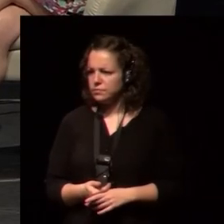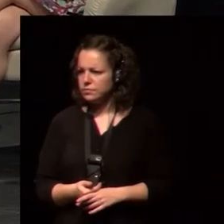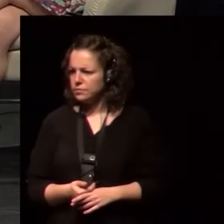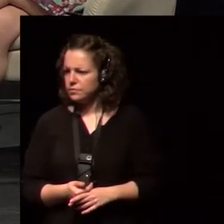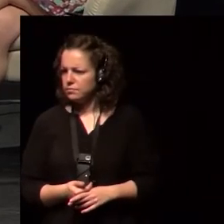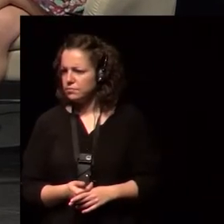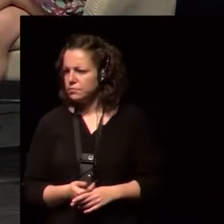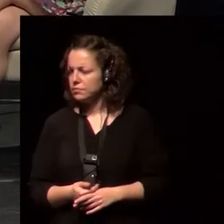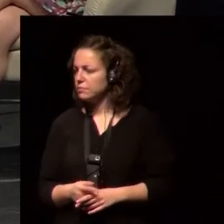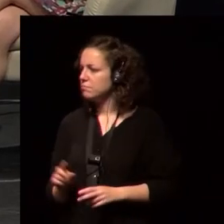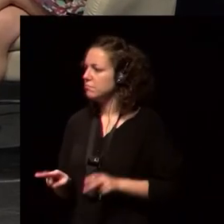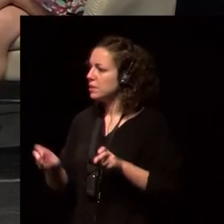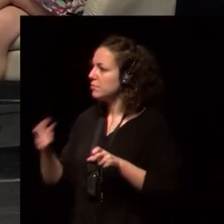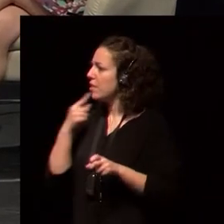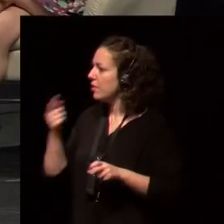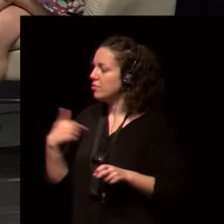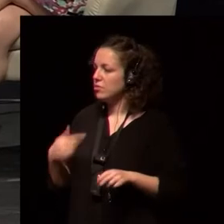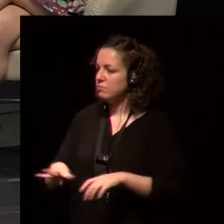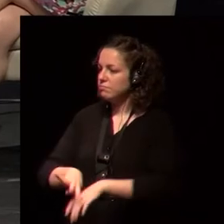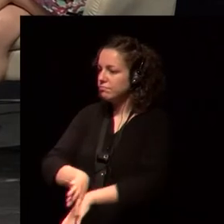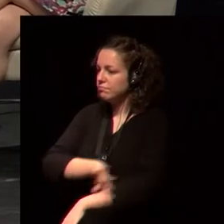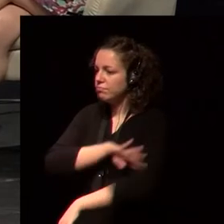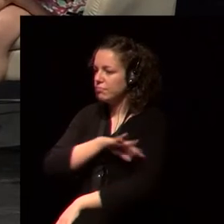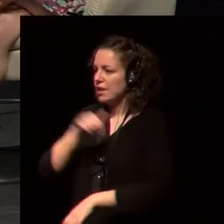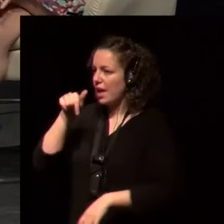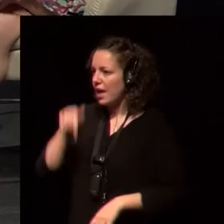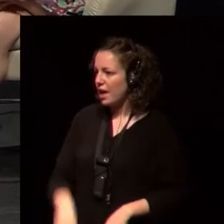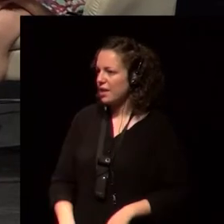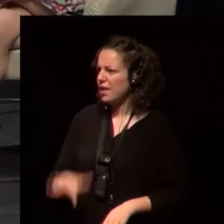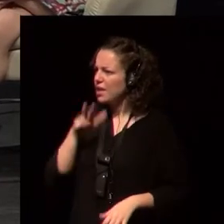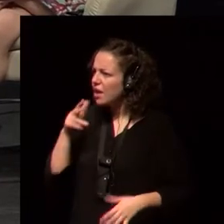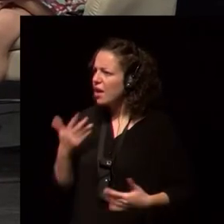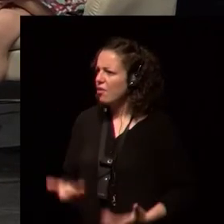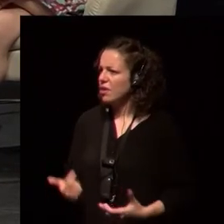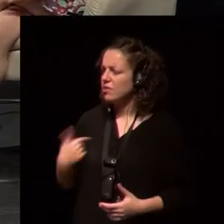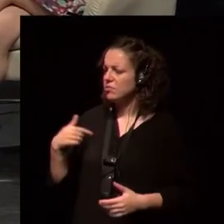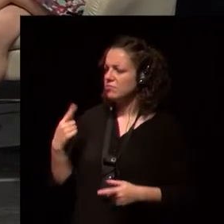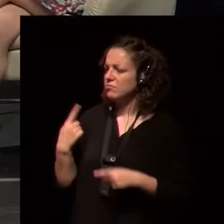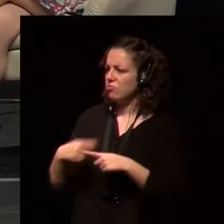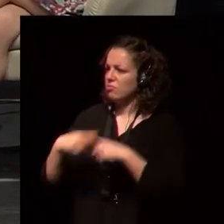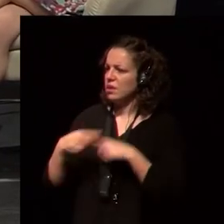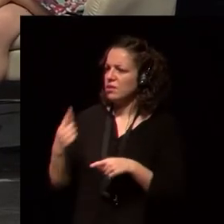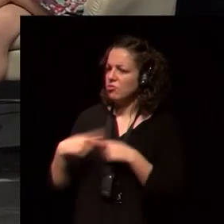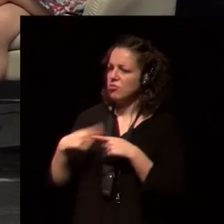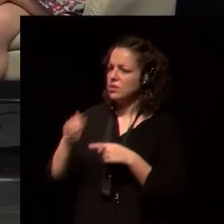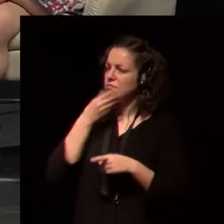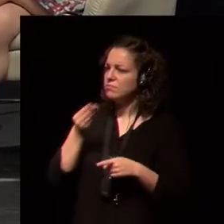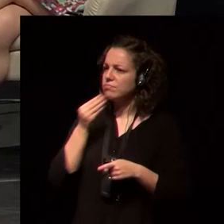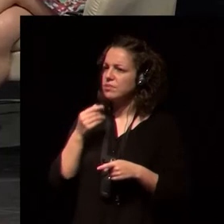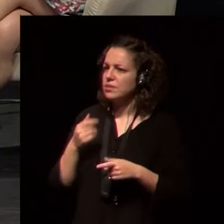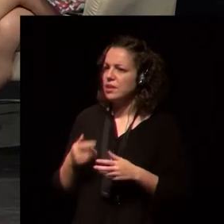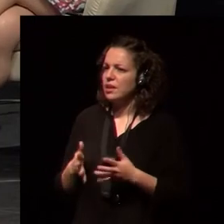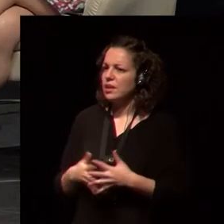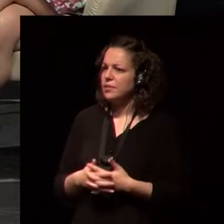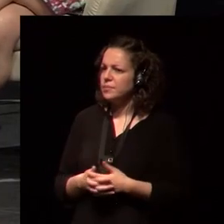Bueno, en principio deciros que estoy emocionada de estar aquí ahora y compartir toda la belleza que nos habéis traído con vuestras